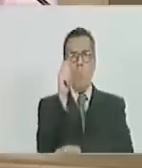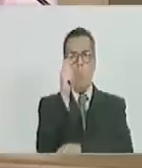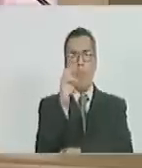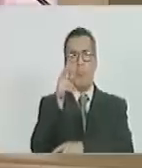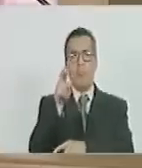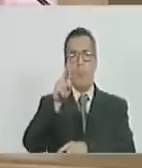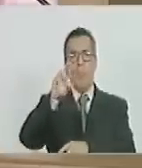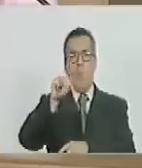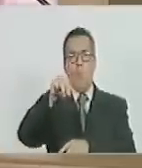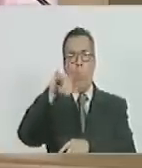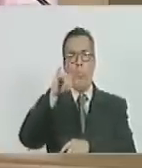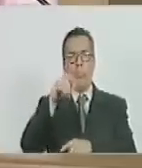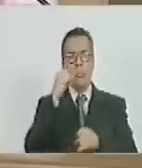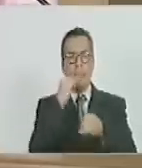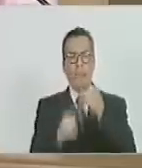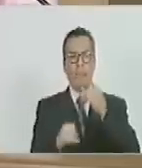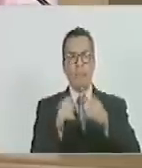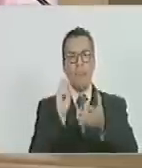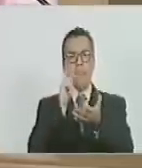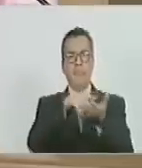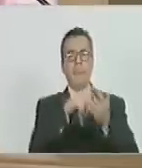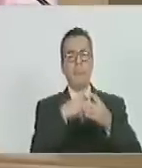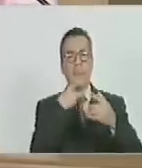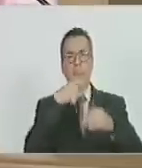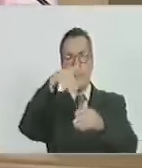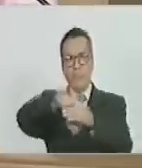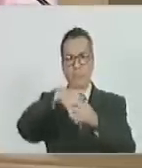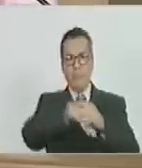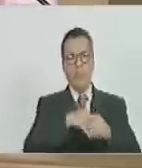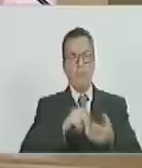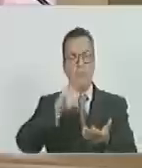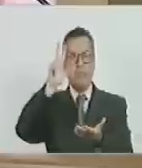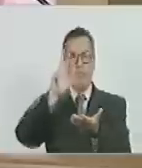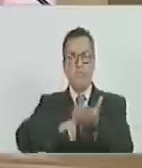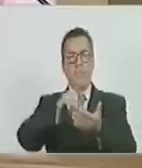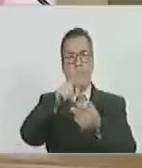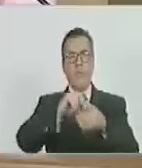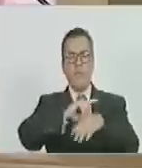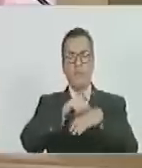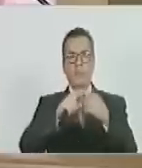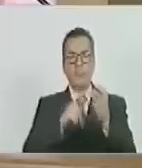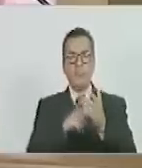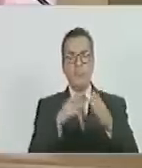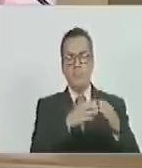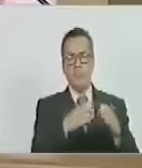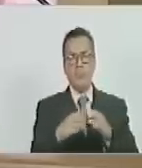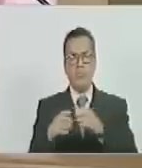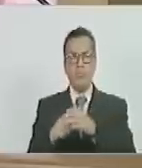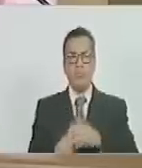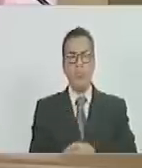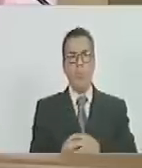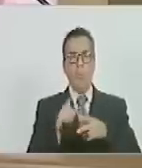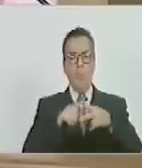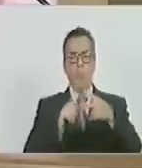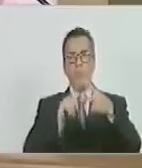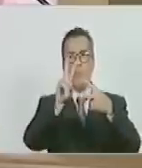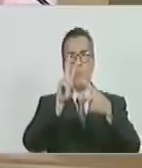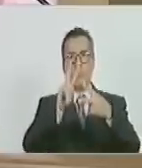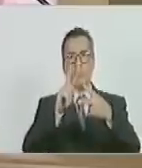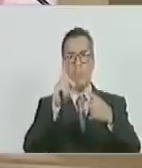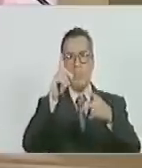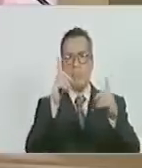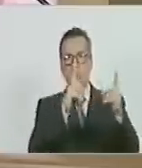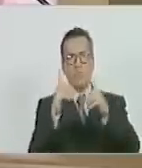Yurami Quintero. Finalizada la intervención y sometida a votación, resultó aprobado por mayoría calificada. Segundo,